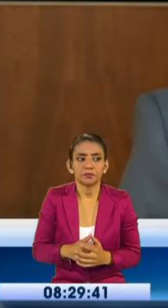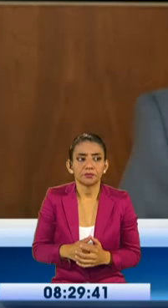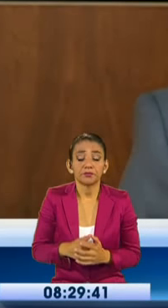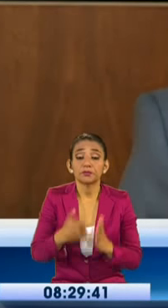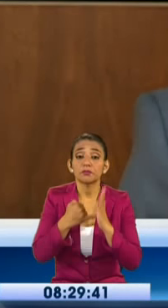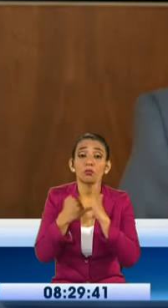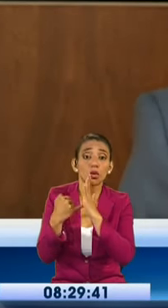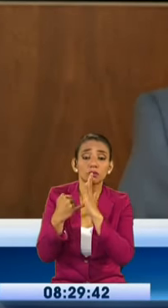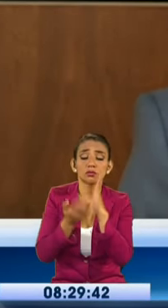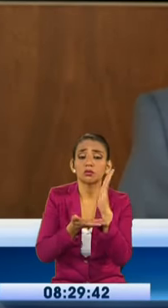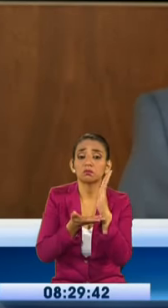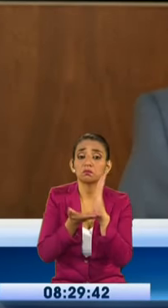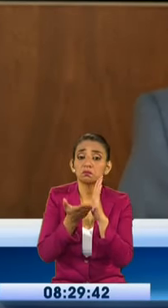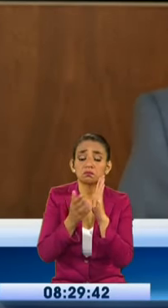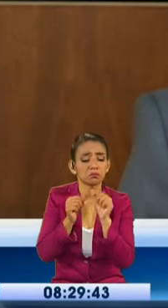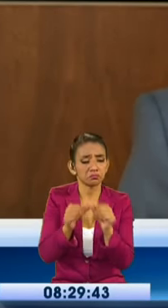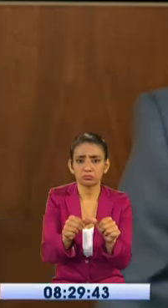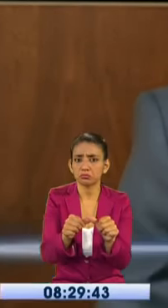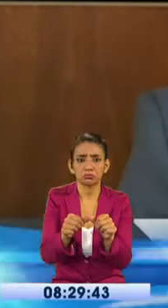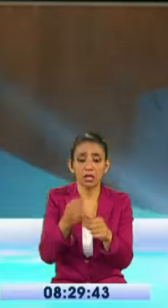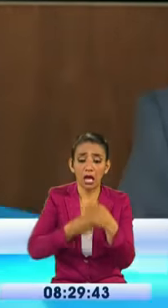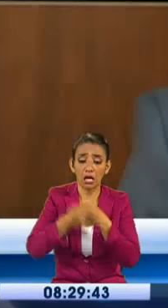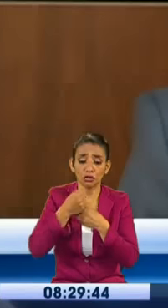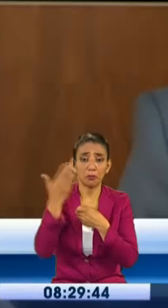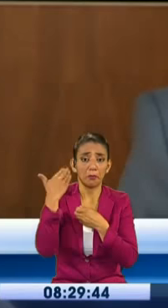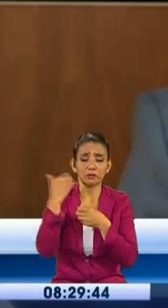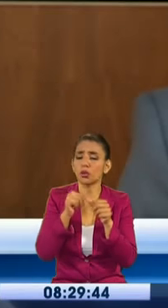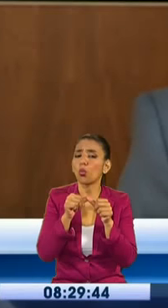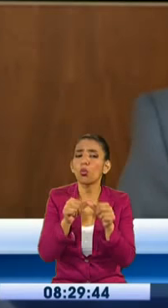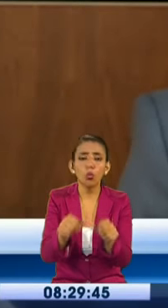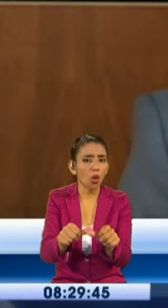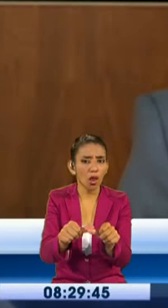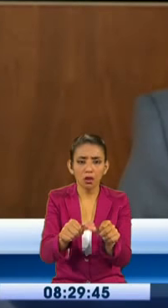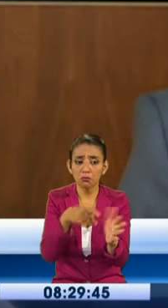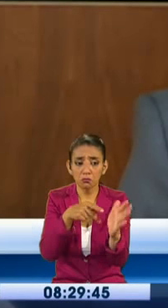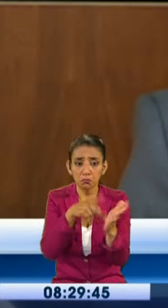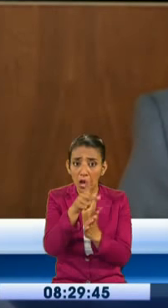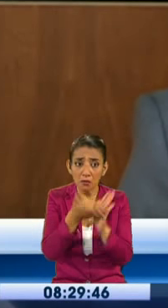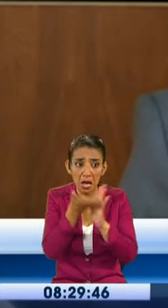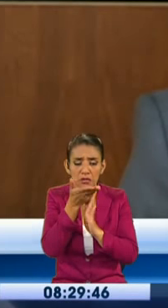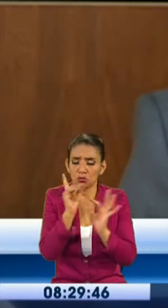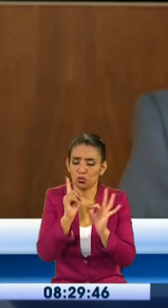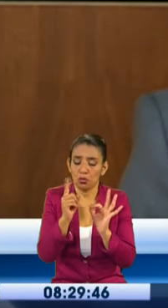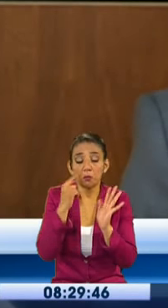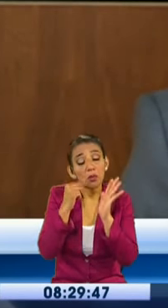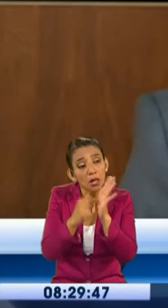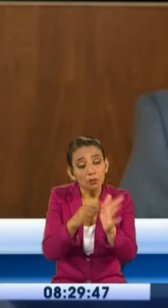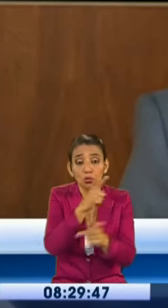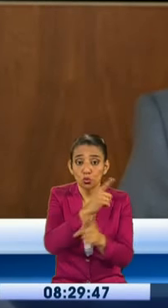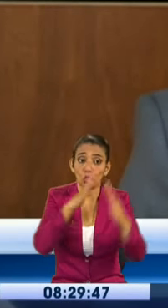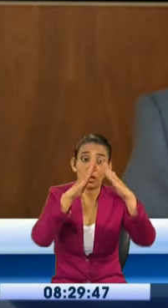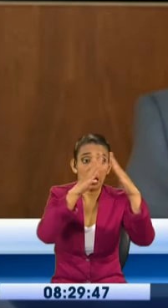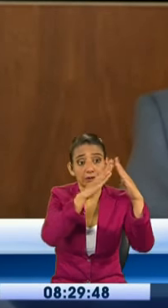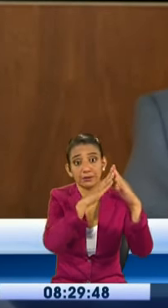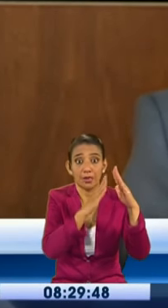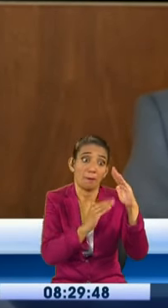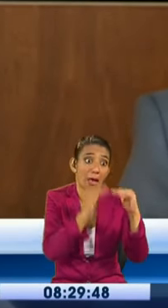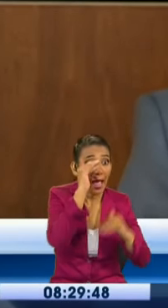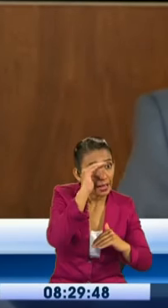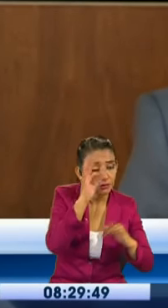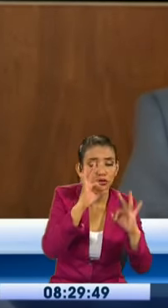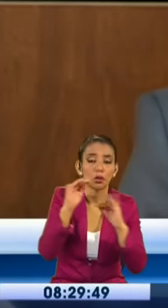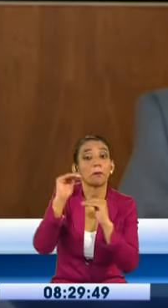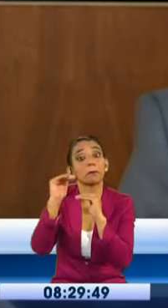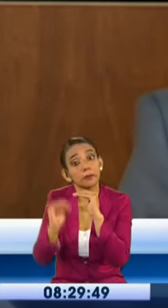impuesto prácticamente igual al del año anterior. Únicamente se debe tomar en cuenta que quien tiene un mayor patrimonio o que tiene un patrimonio más bajo que el año